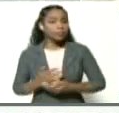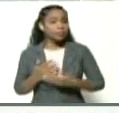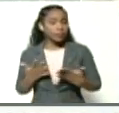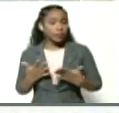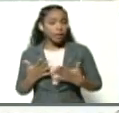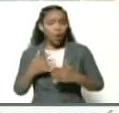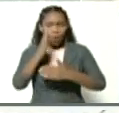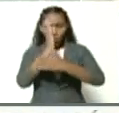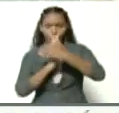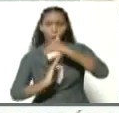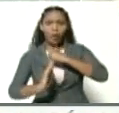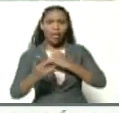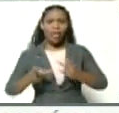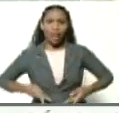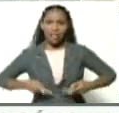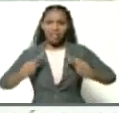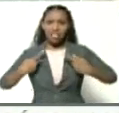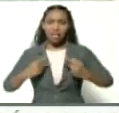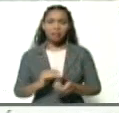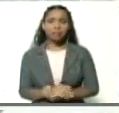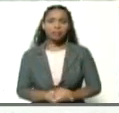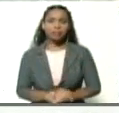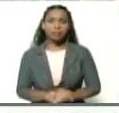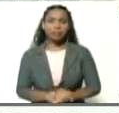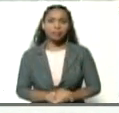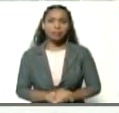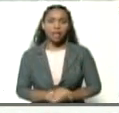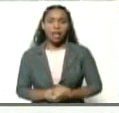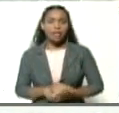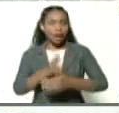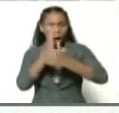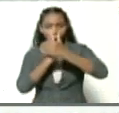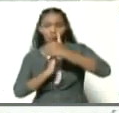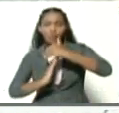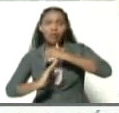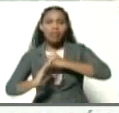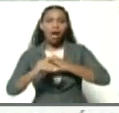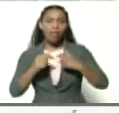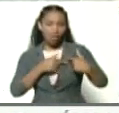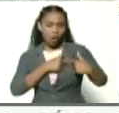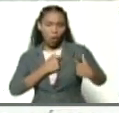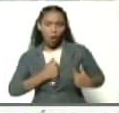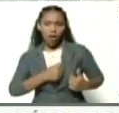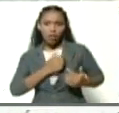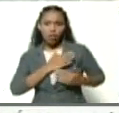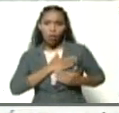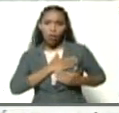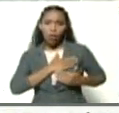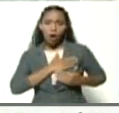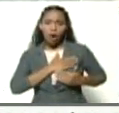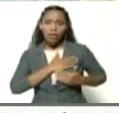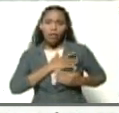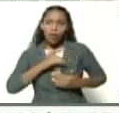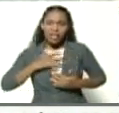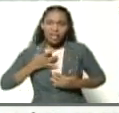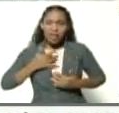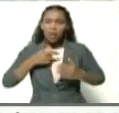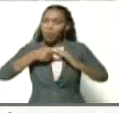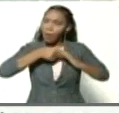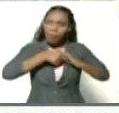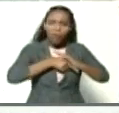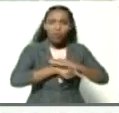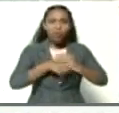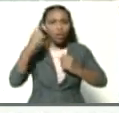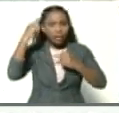desde la humildad de nuestra vida, desde la humildad de nuestro corazón. desde nuestro sentimiento más profundo en un día